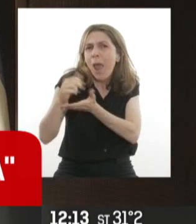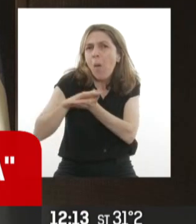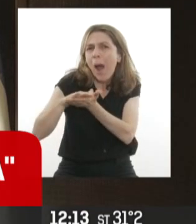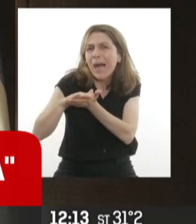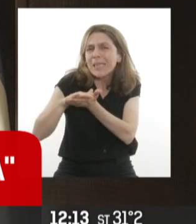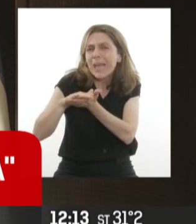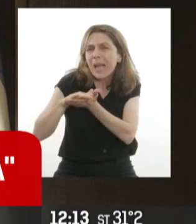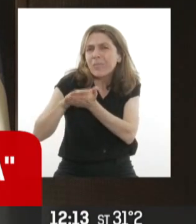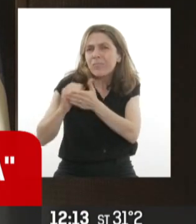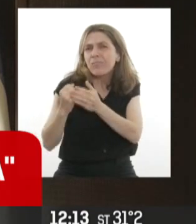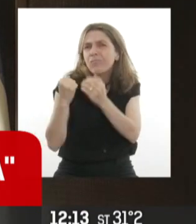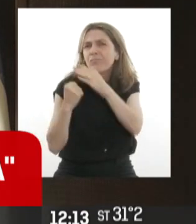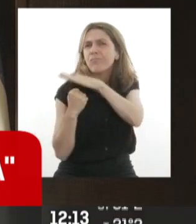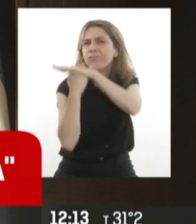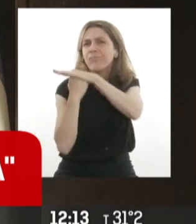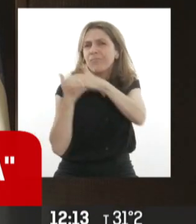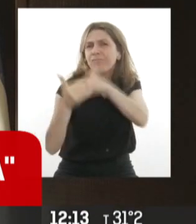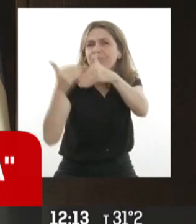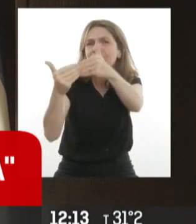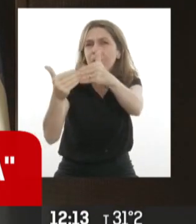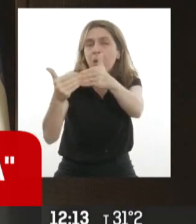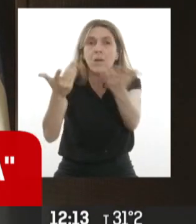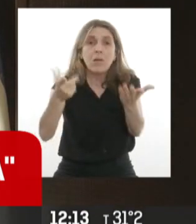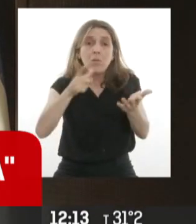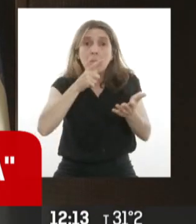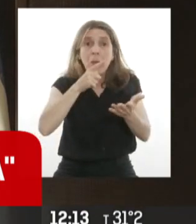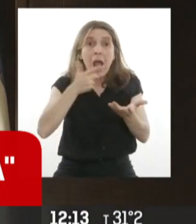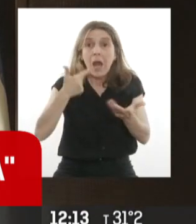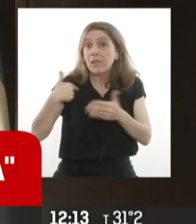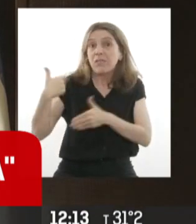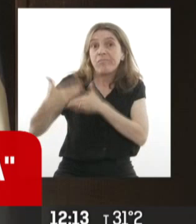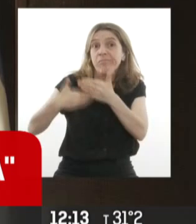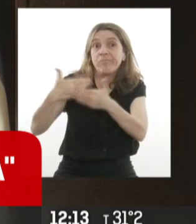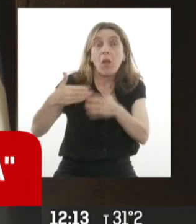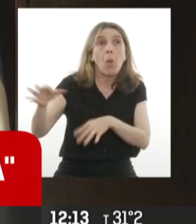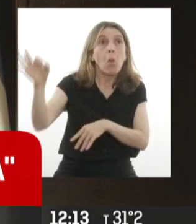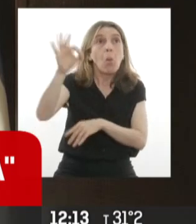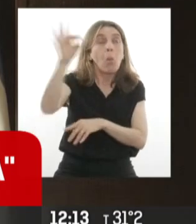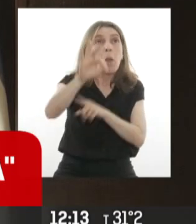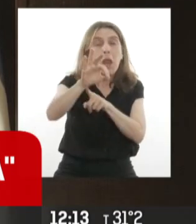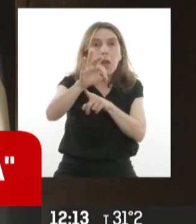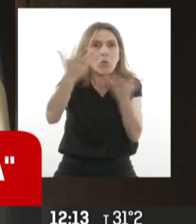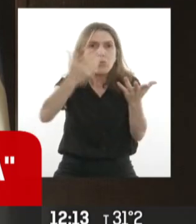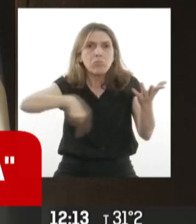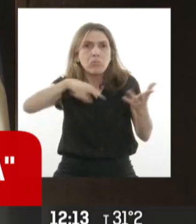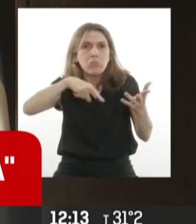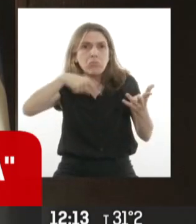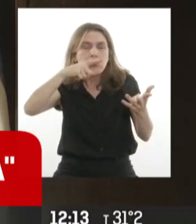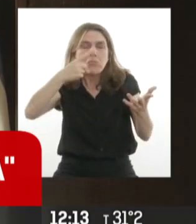que un día apareció un ser imperceptible a la vista humana y todo lo destruyó. Y dejó al